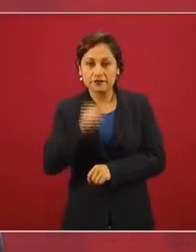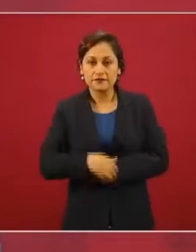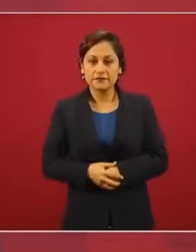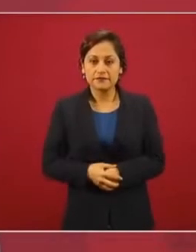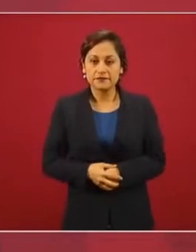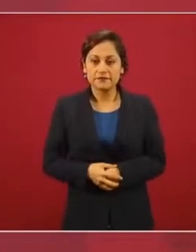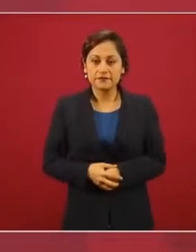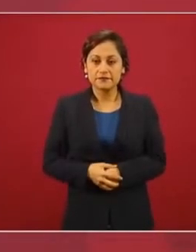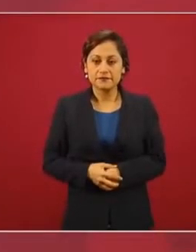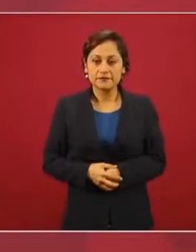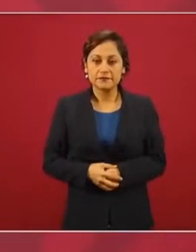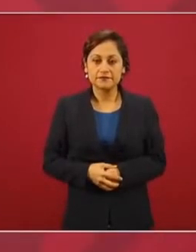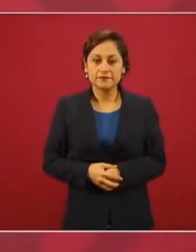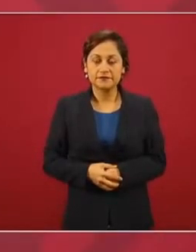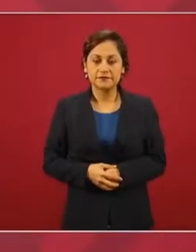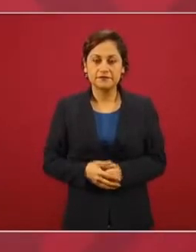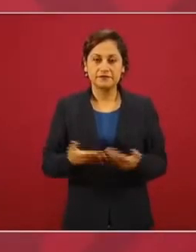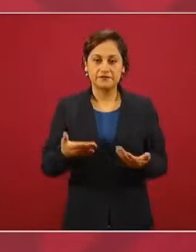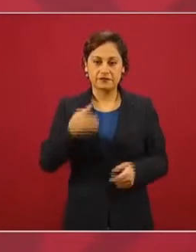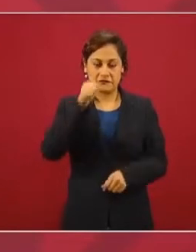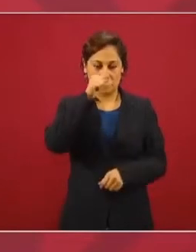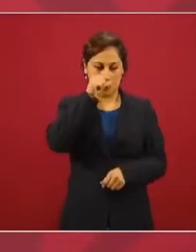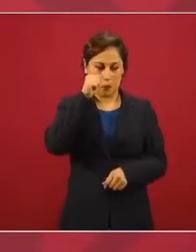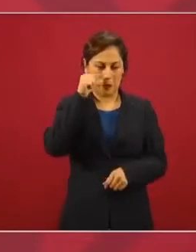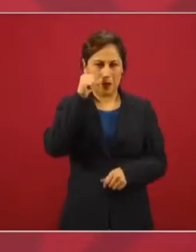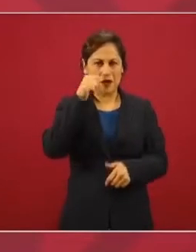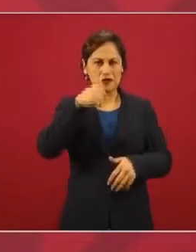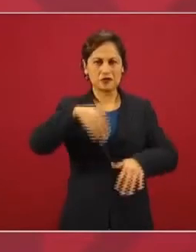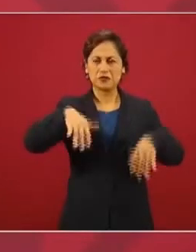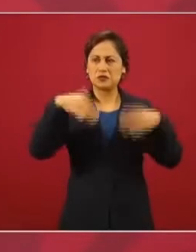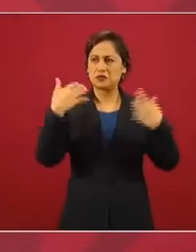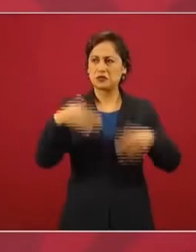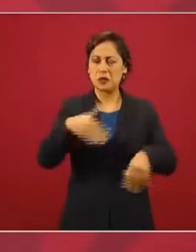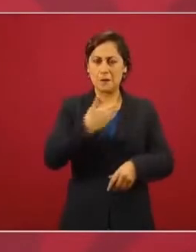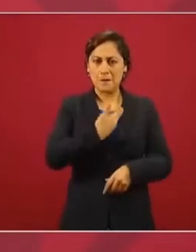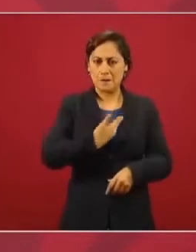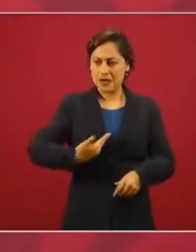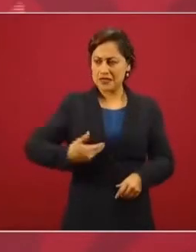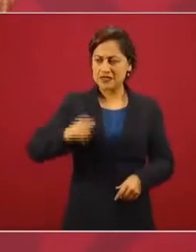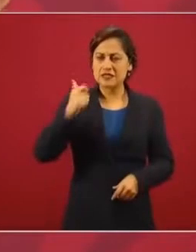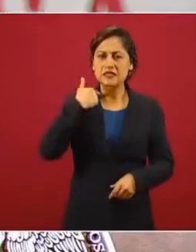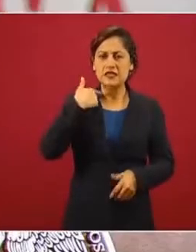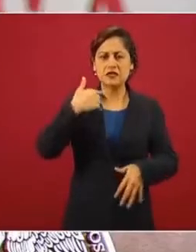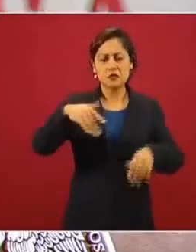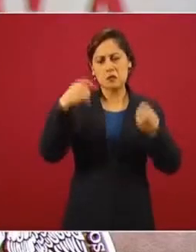el más grande de los presidentes que ha habido en la historia de México. Madero,